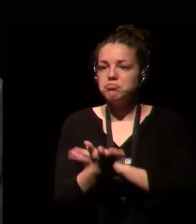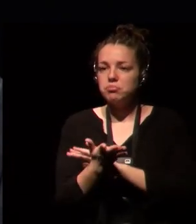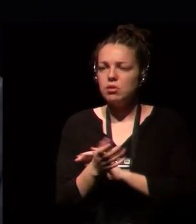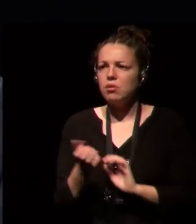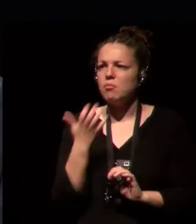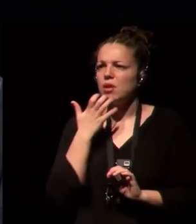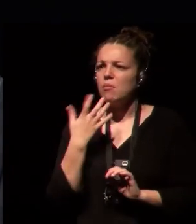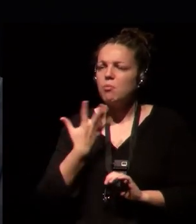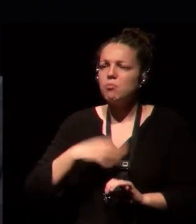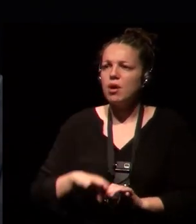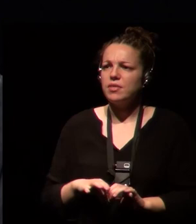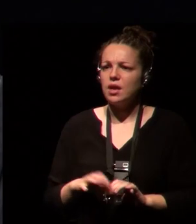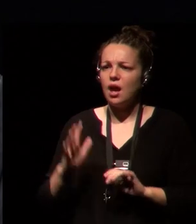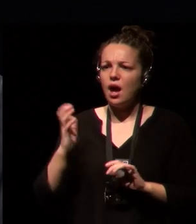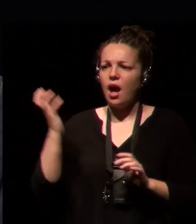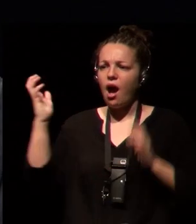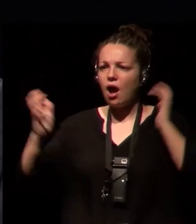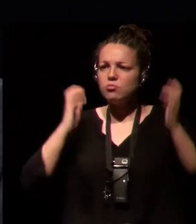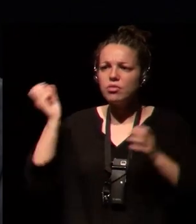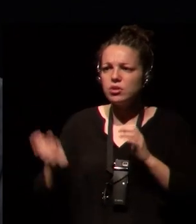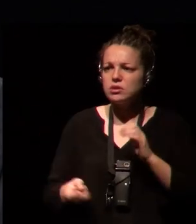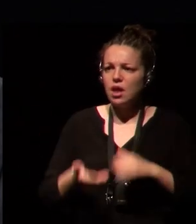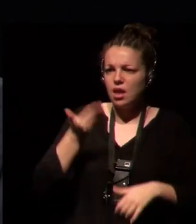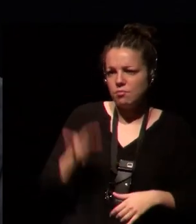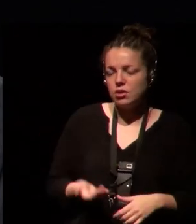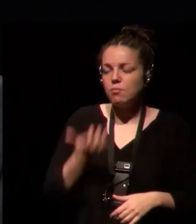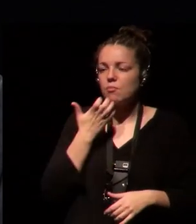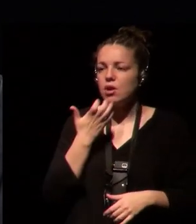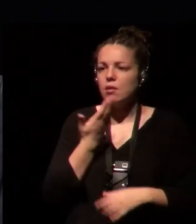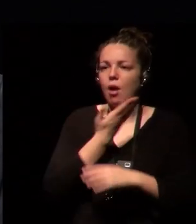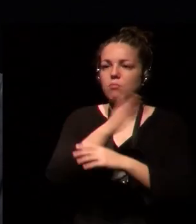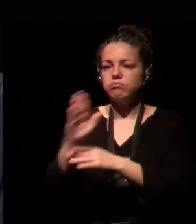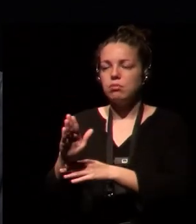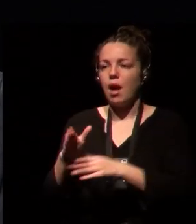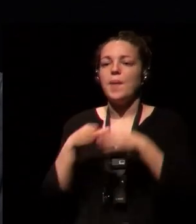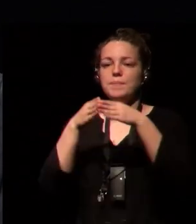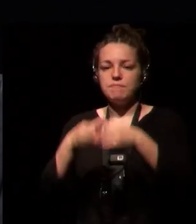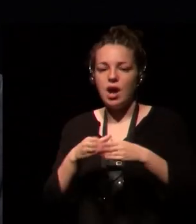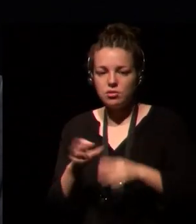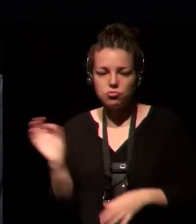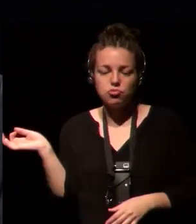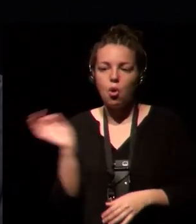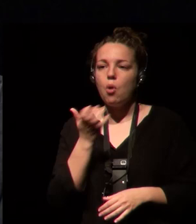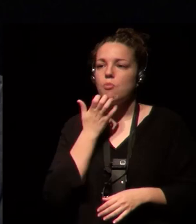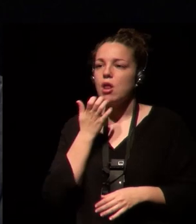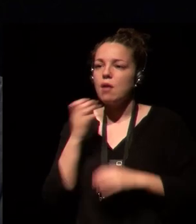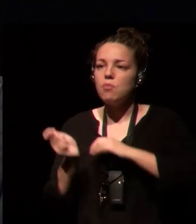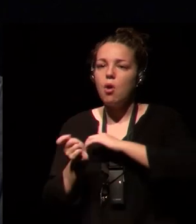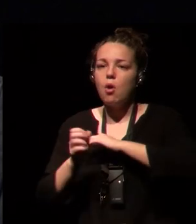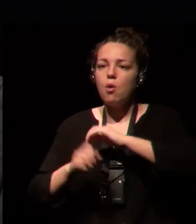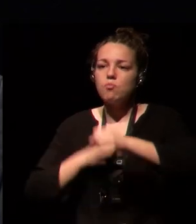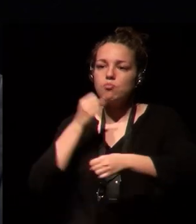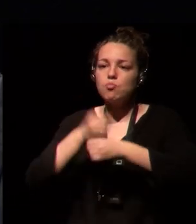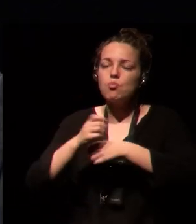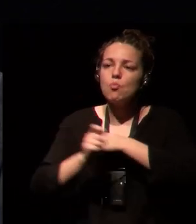que se representarían, por ejemplo, en los barcos, en los muelles. ¿Podemos involucrar a los navegantes en la